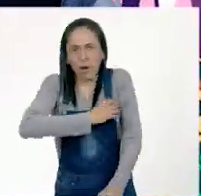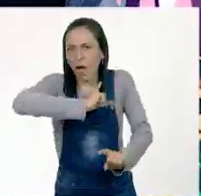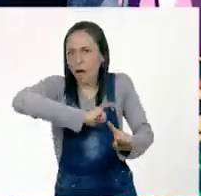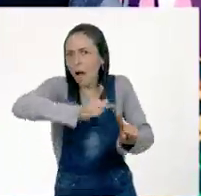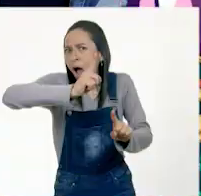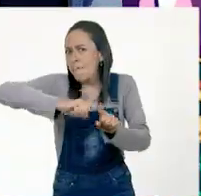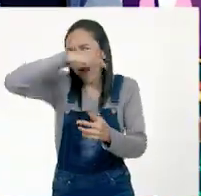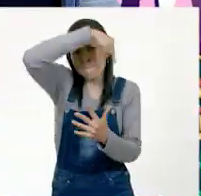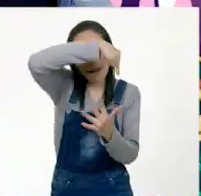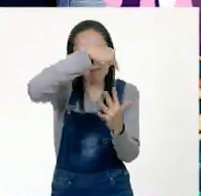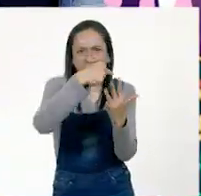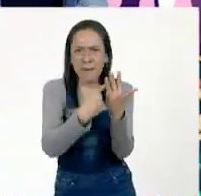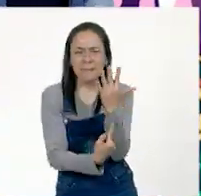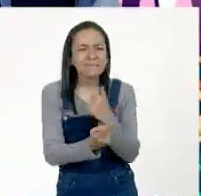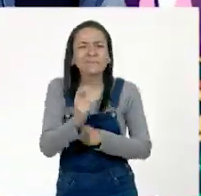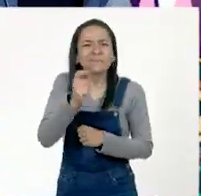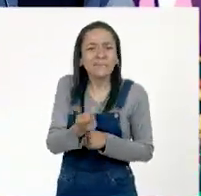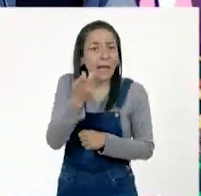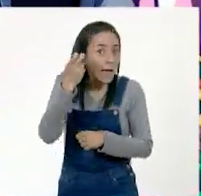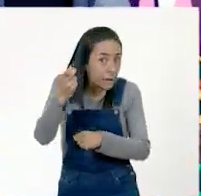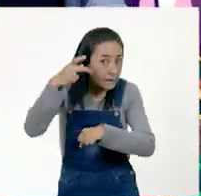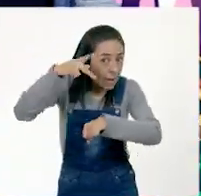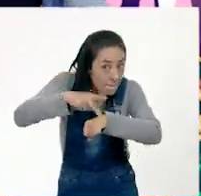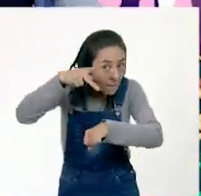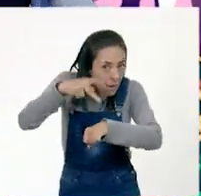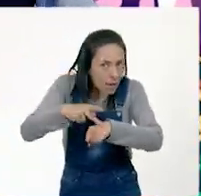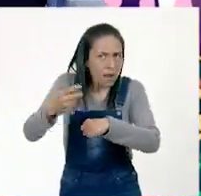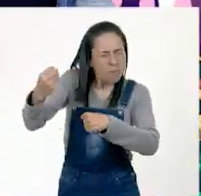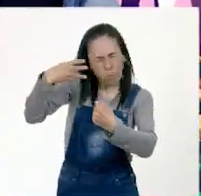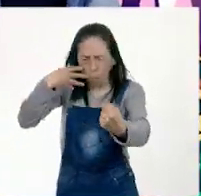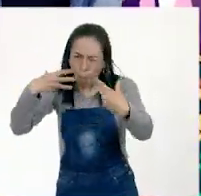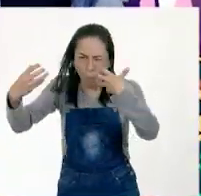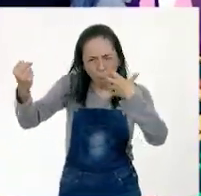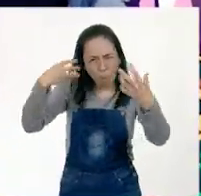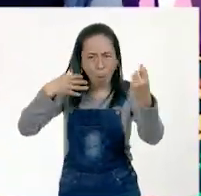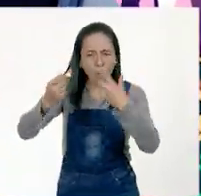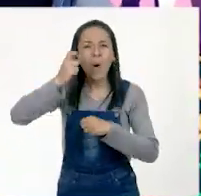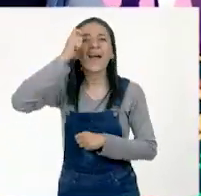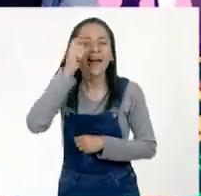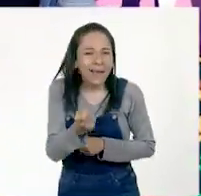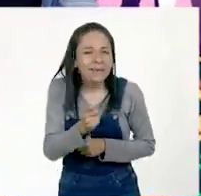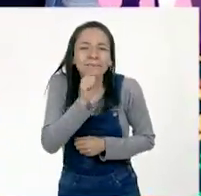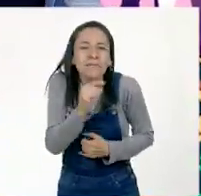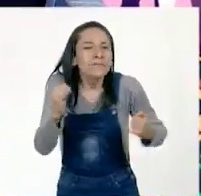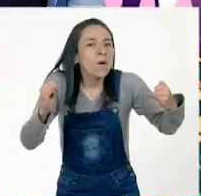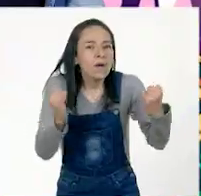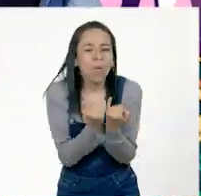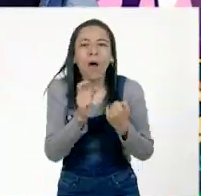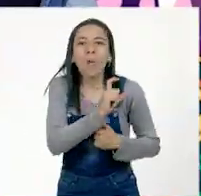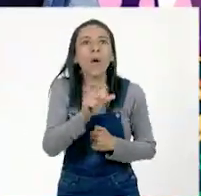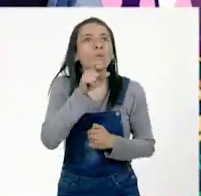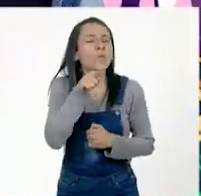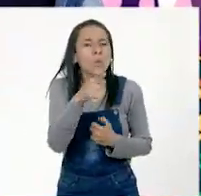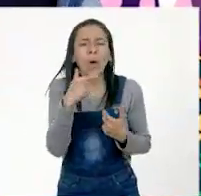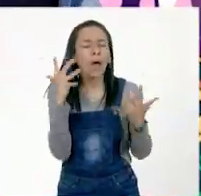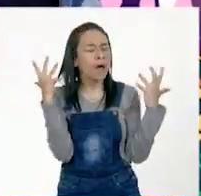Aquí los meteoritos representan todos esos momentos de desconcierto y asombro.